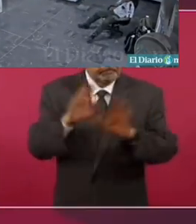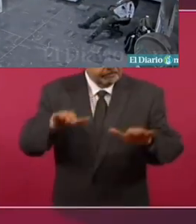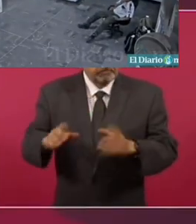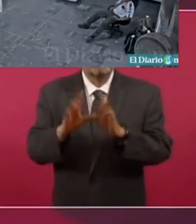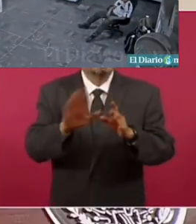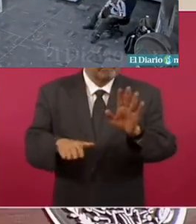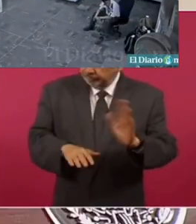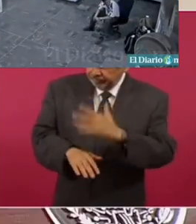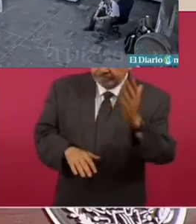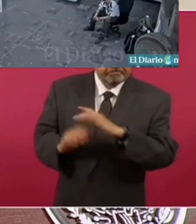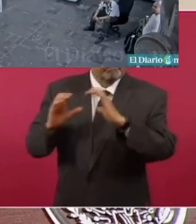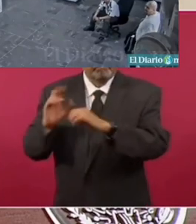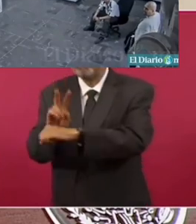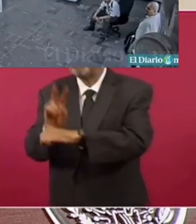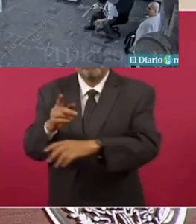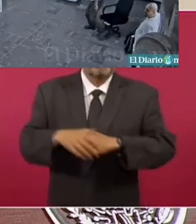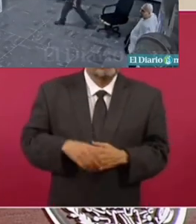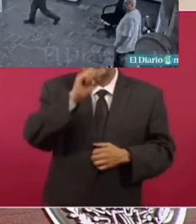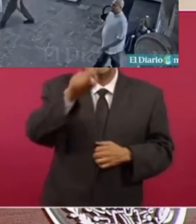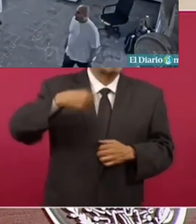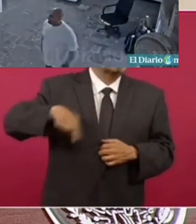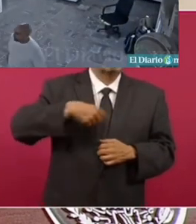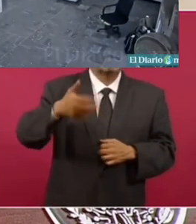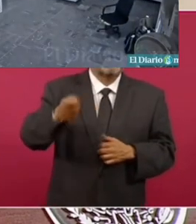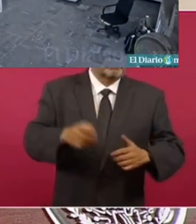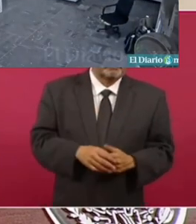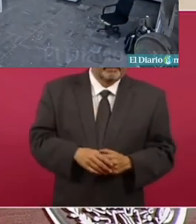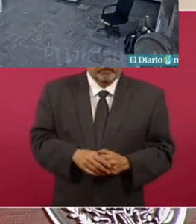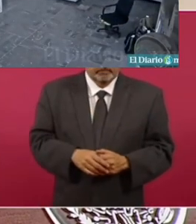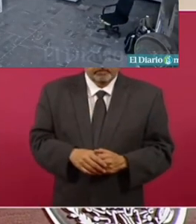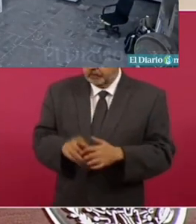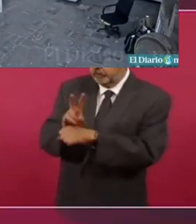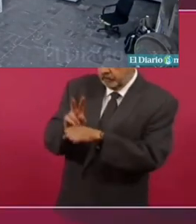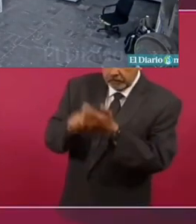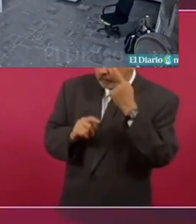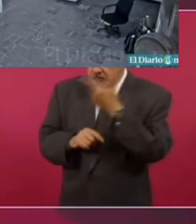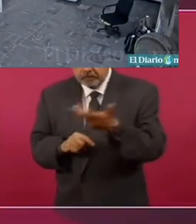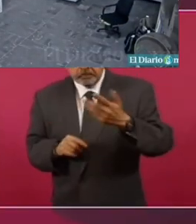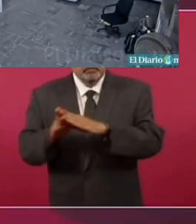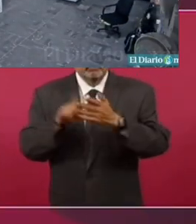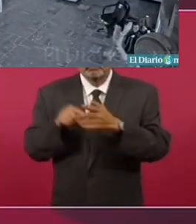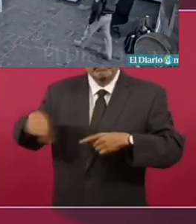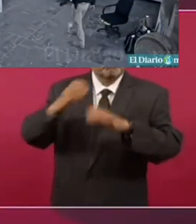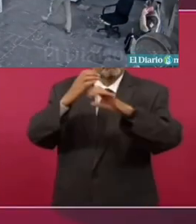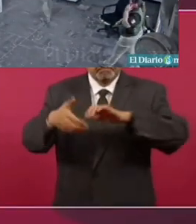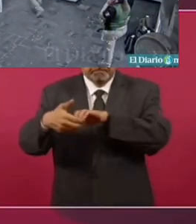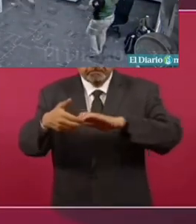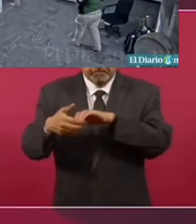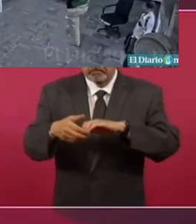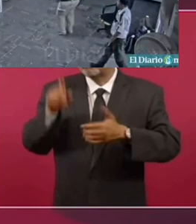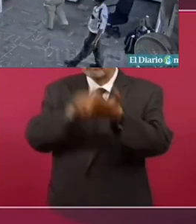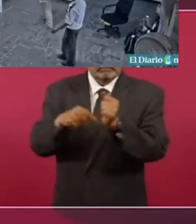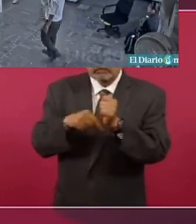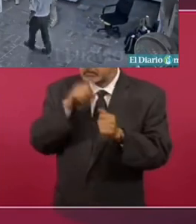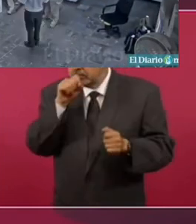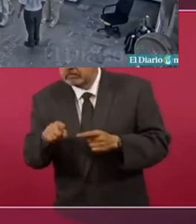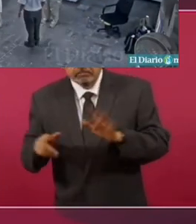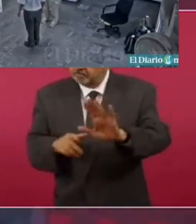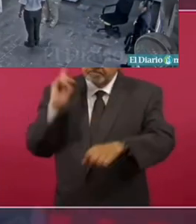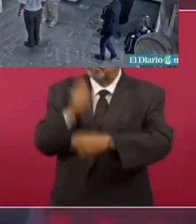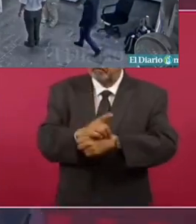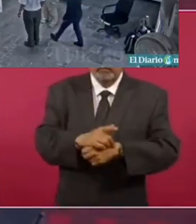siempre. Estamos llevando a cabo vigilancia para transportistas, polleros,